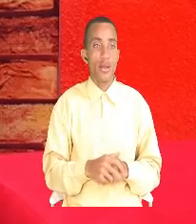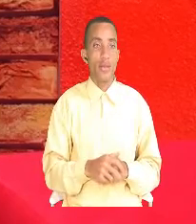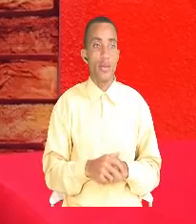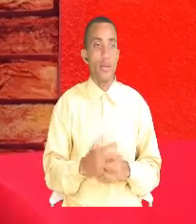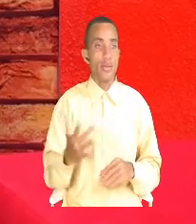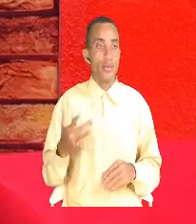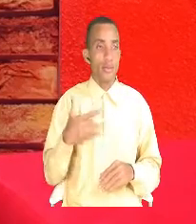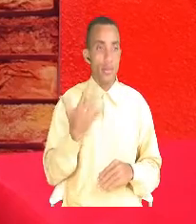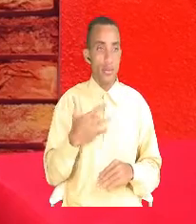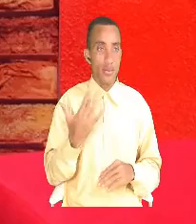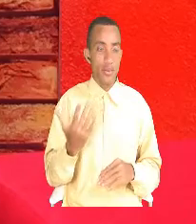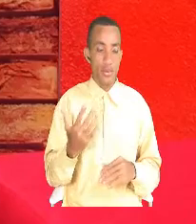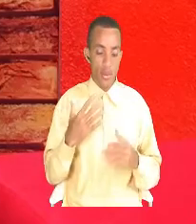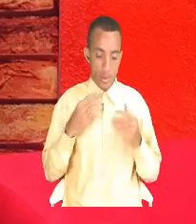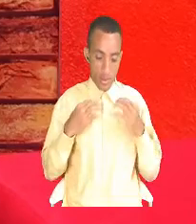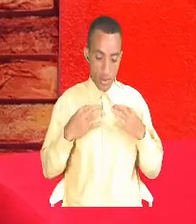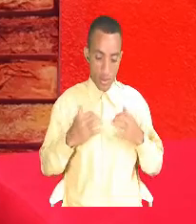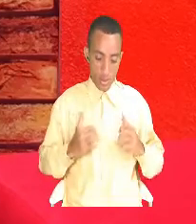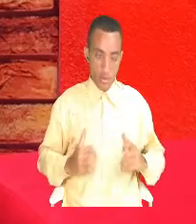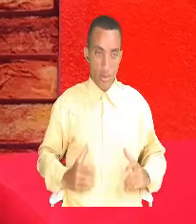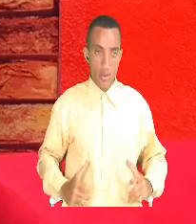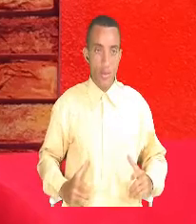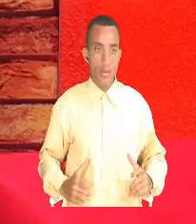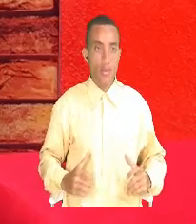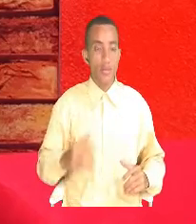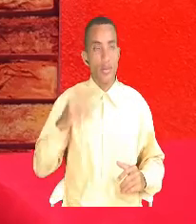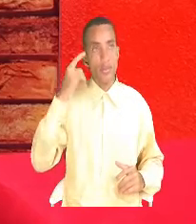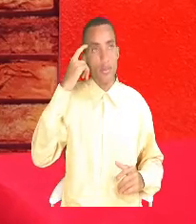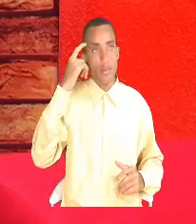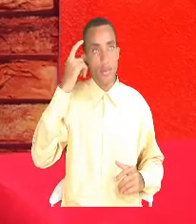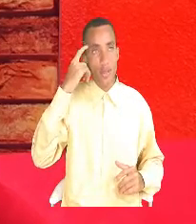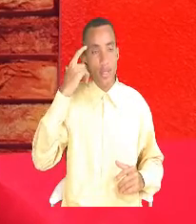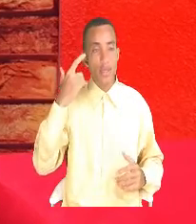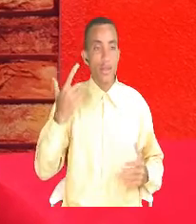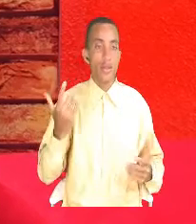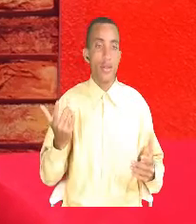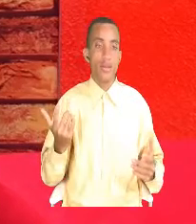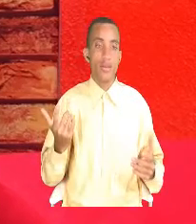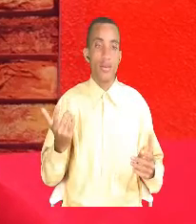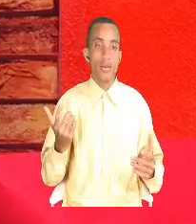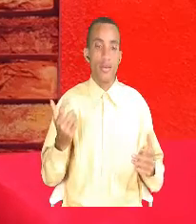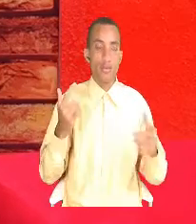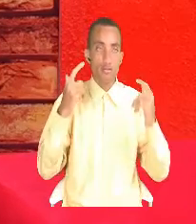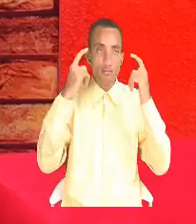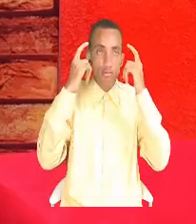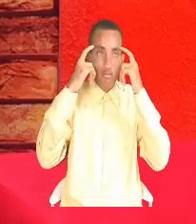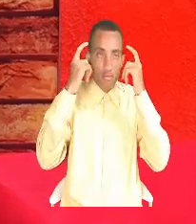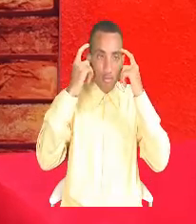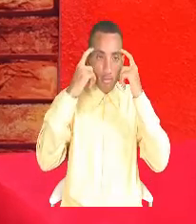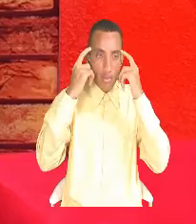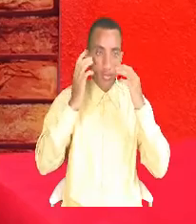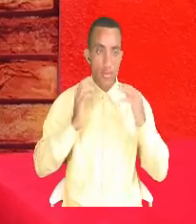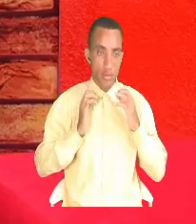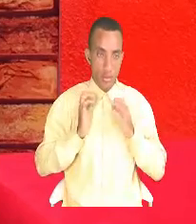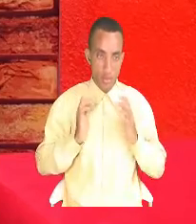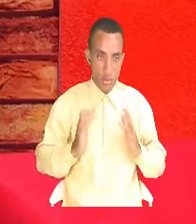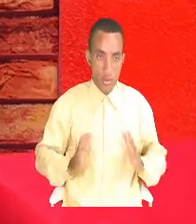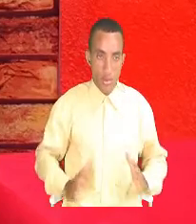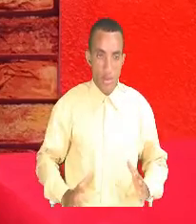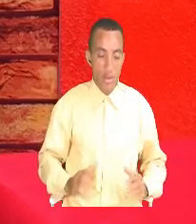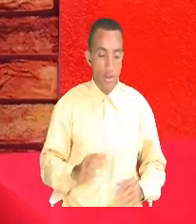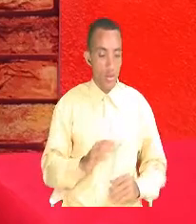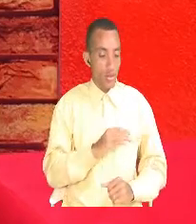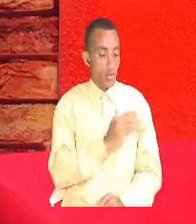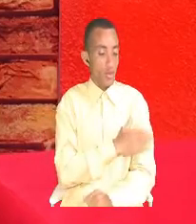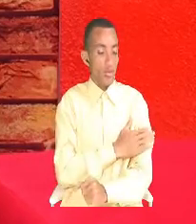realmente que nuestro cuerpo está bien y nuestra mente. Entonces, hemos tratado de fusionar lo físico con lo emocional para que todos los días tengamos como esa energía, ¿no? De volver